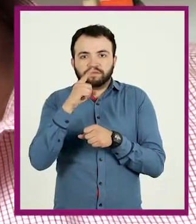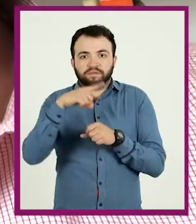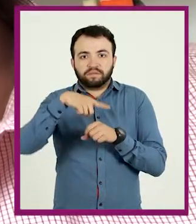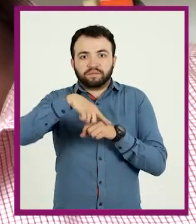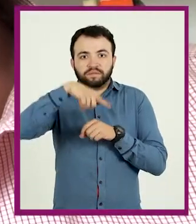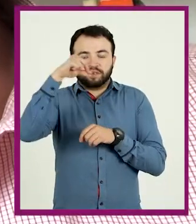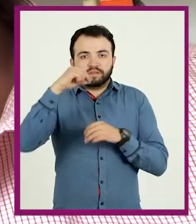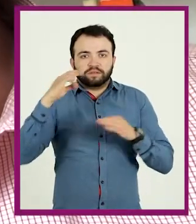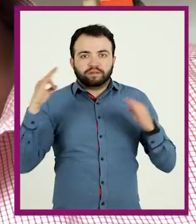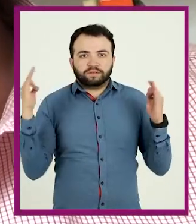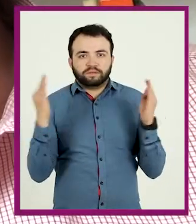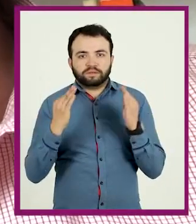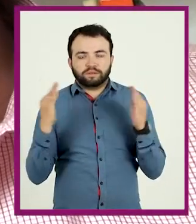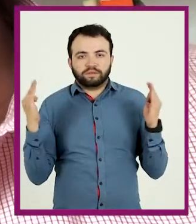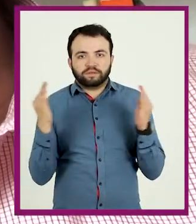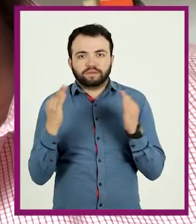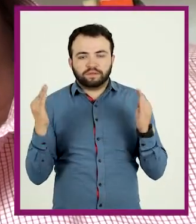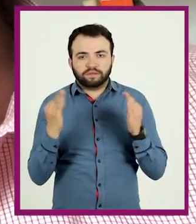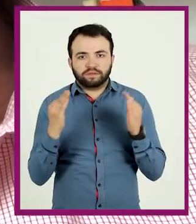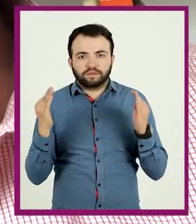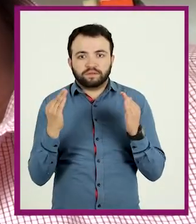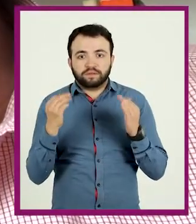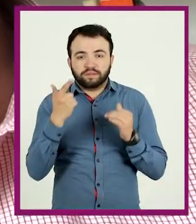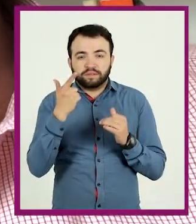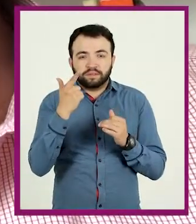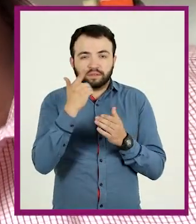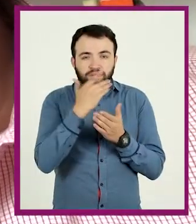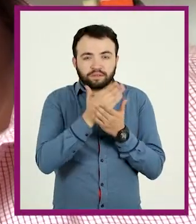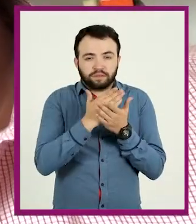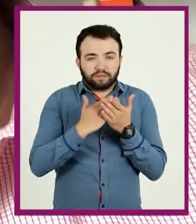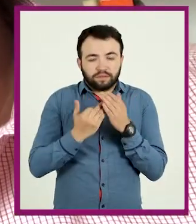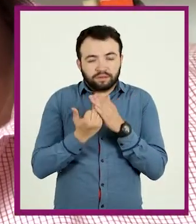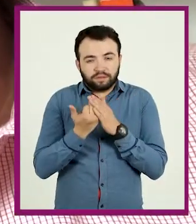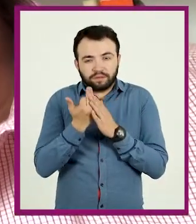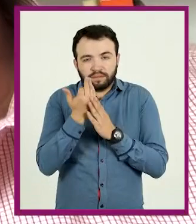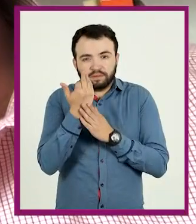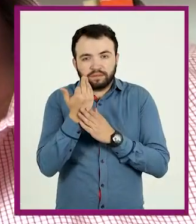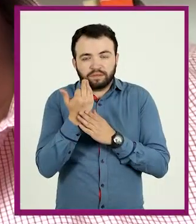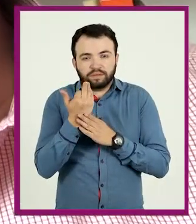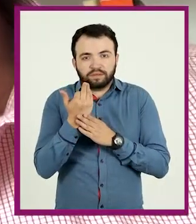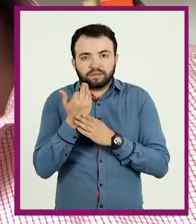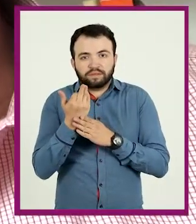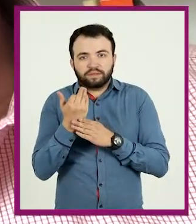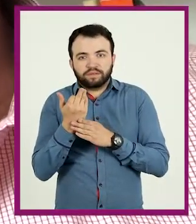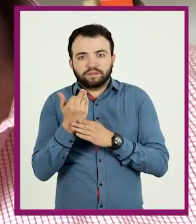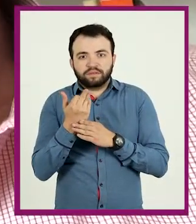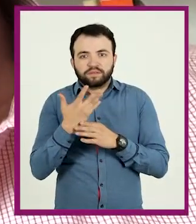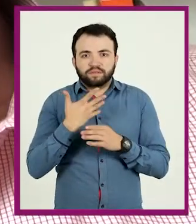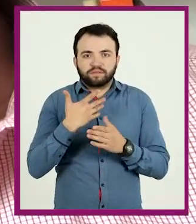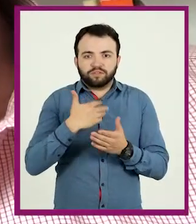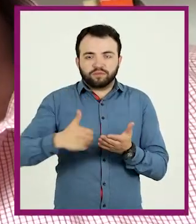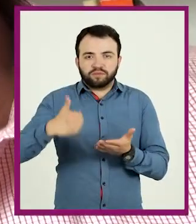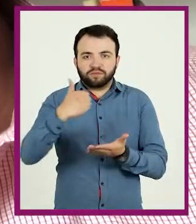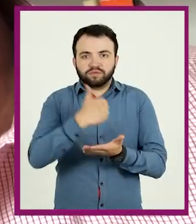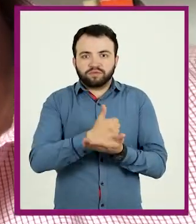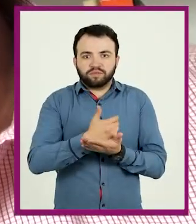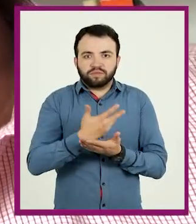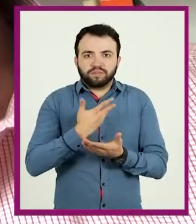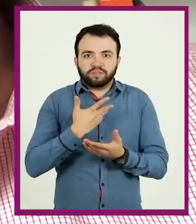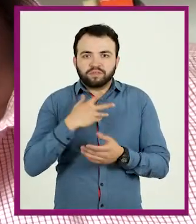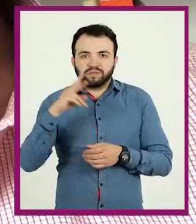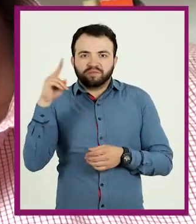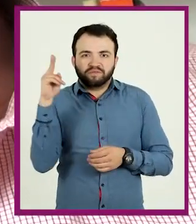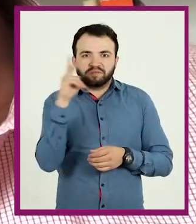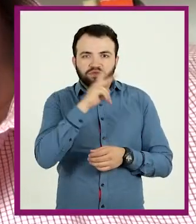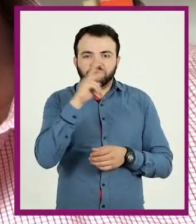las 7:30 de la mañana, 7:30 de la mañana, la ciudad estaba lívida.